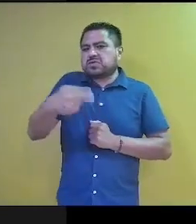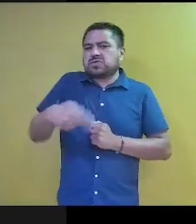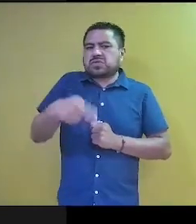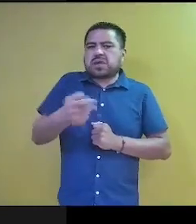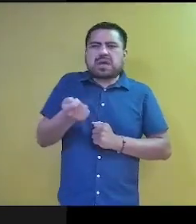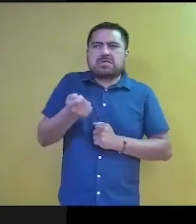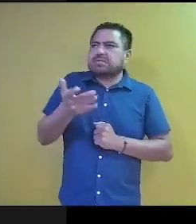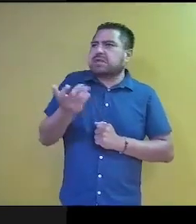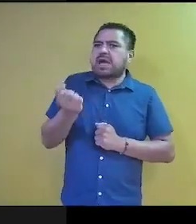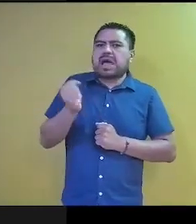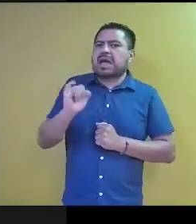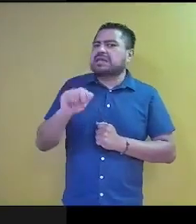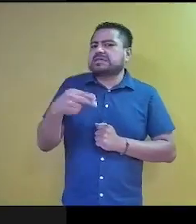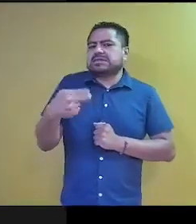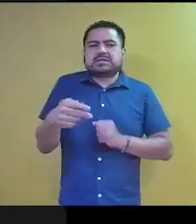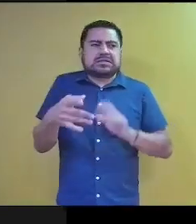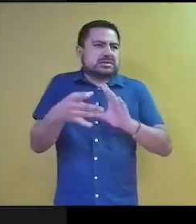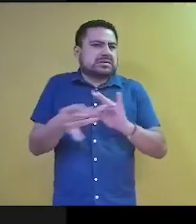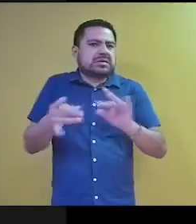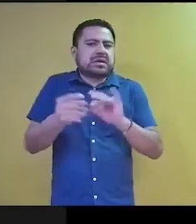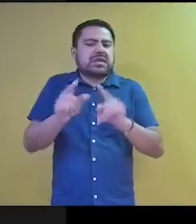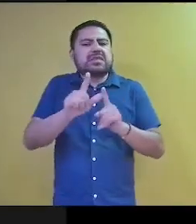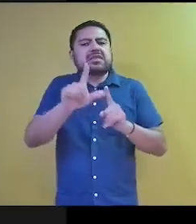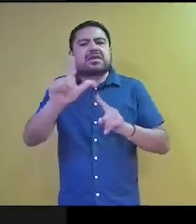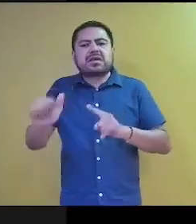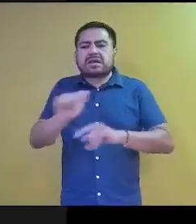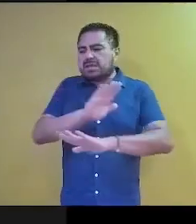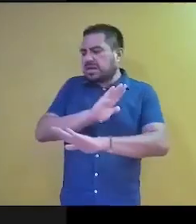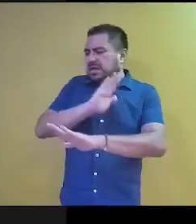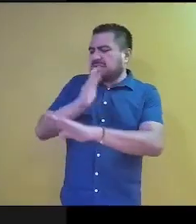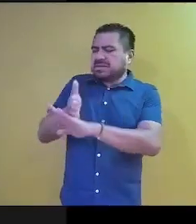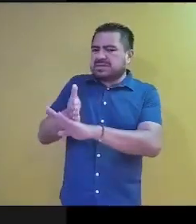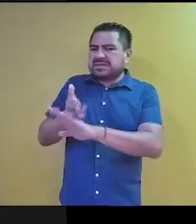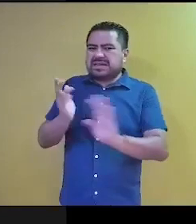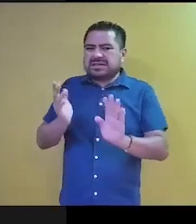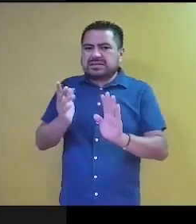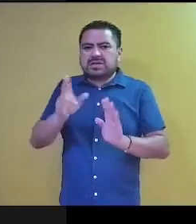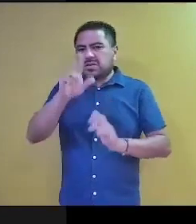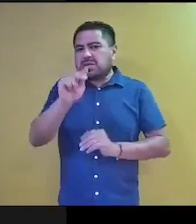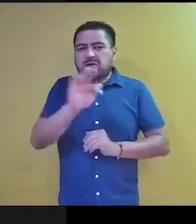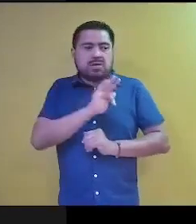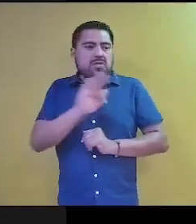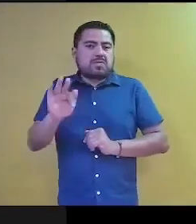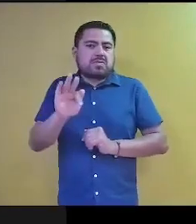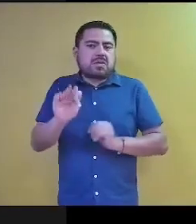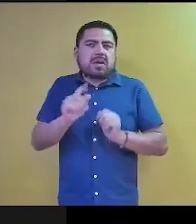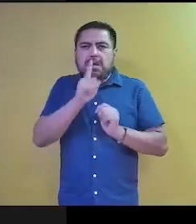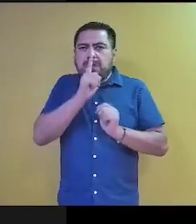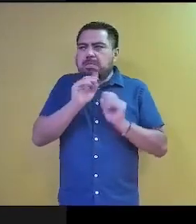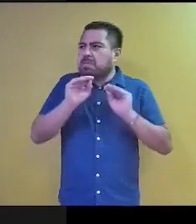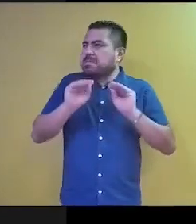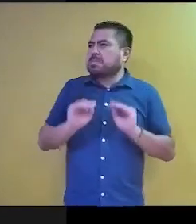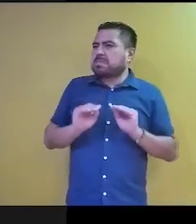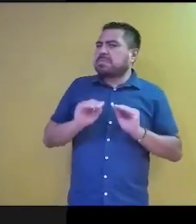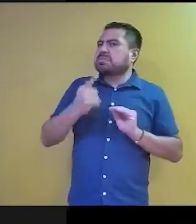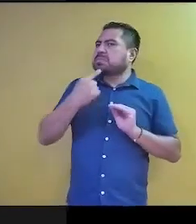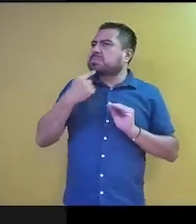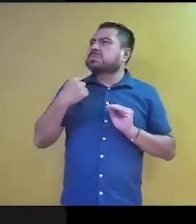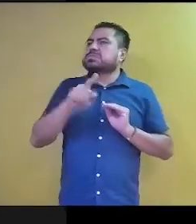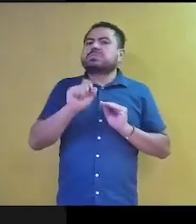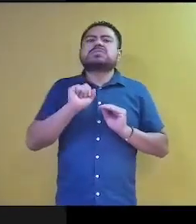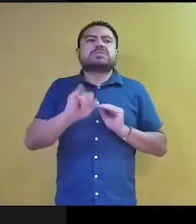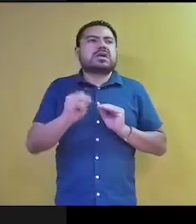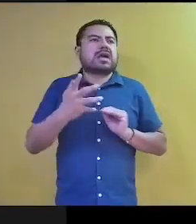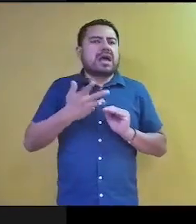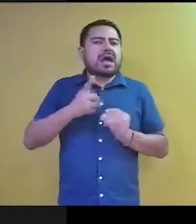dice, precisamente conlleva una sanción. Entonces no podemos quedarnos en el ámbito declarativo de que sí hubo